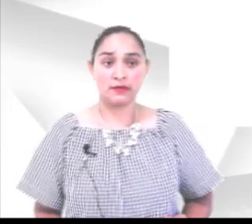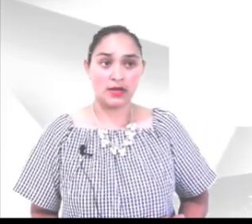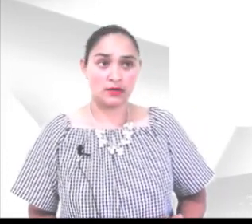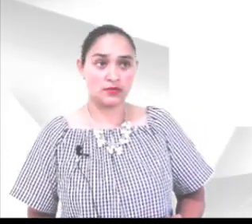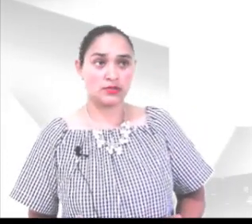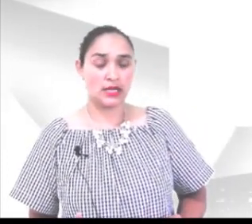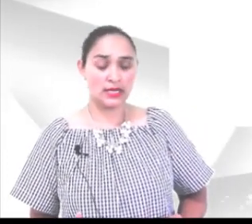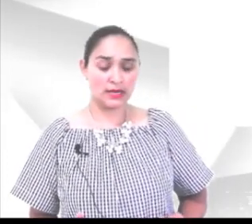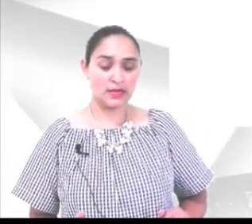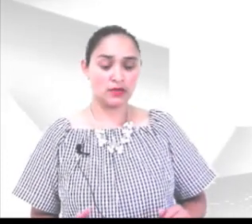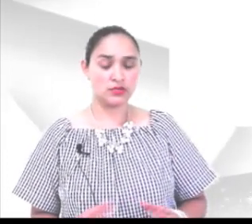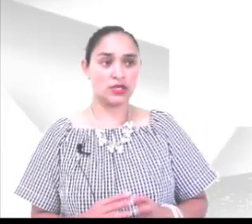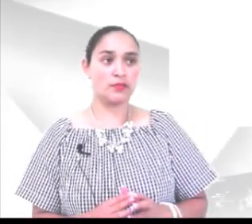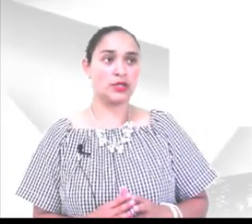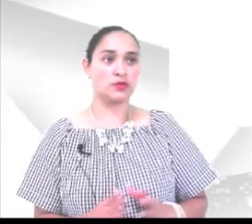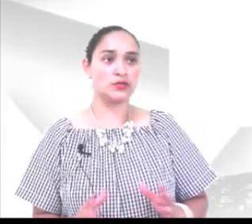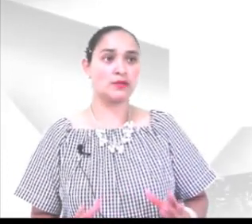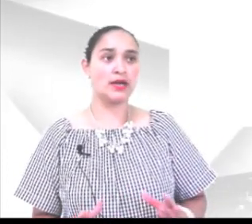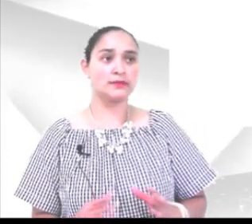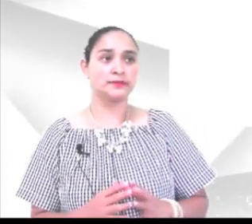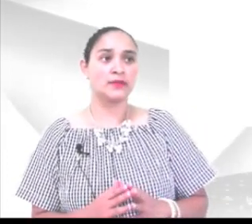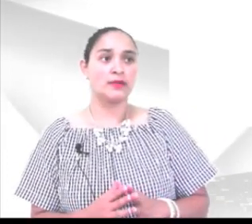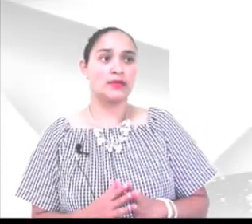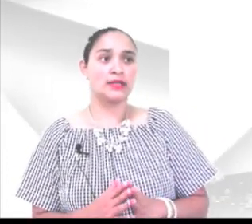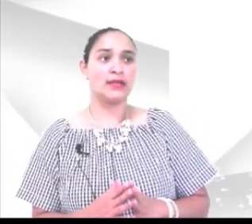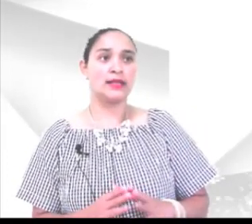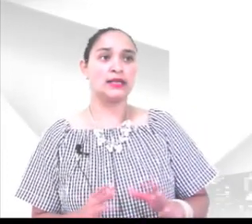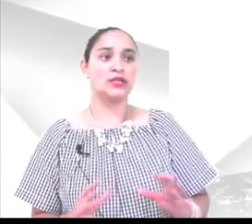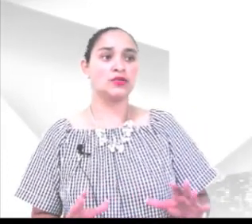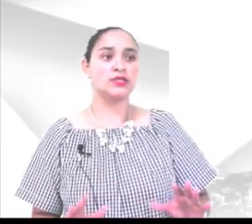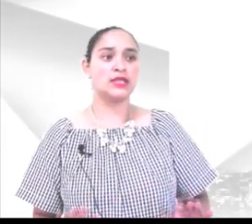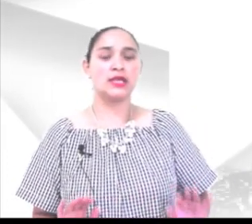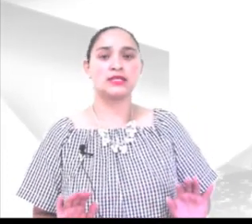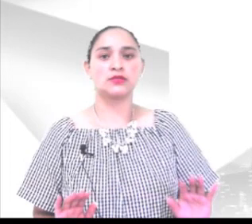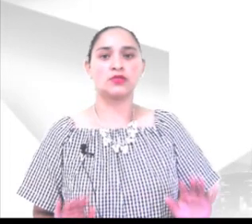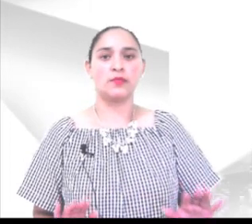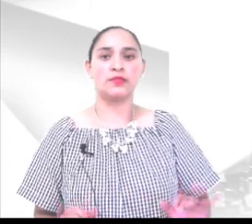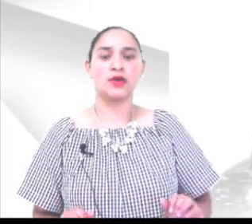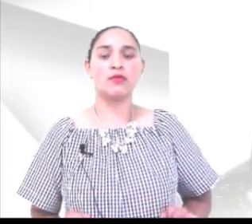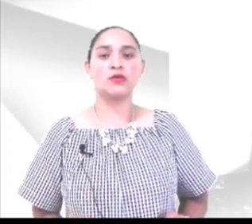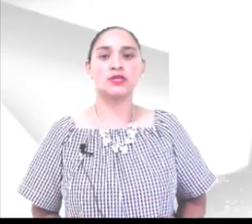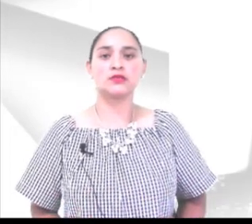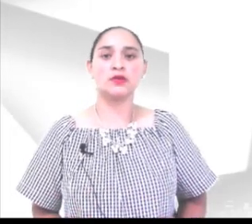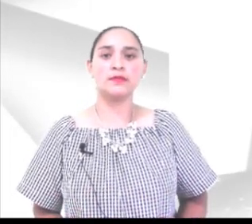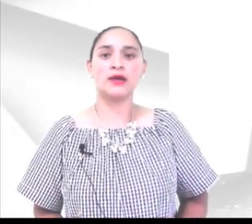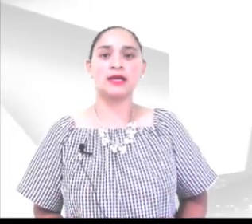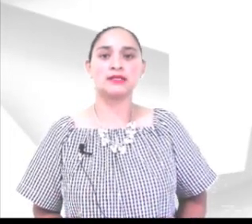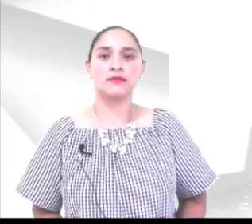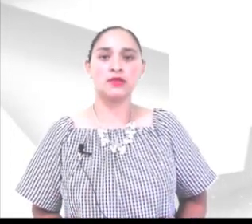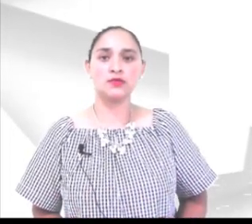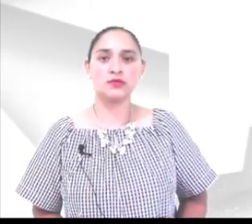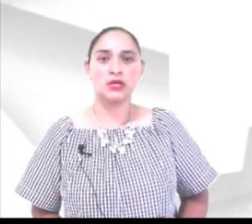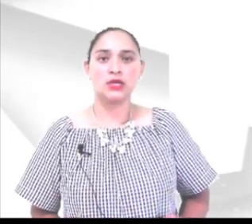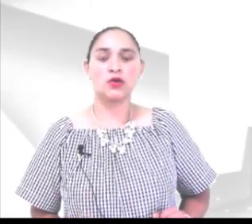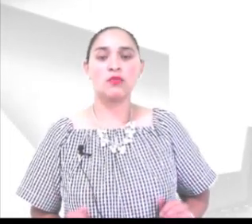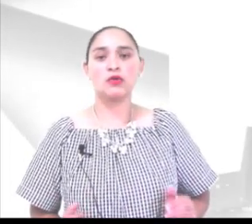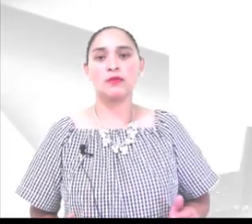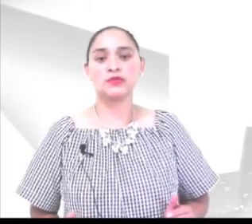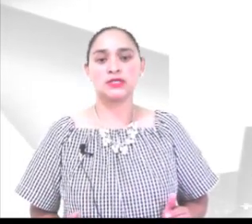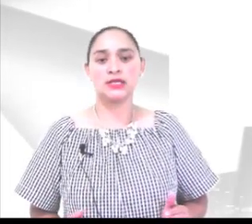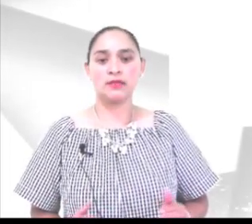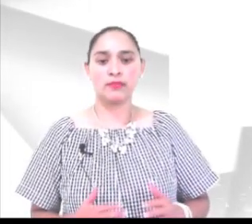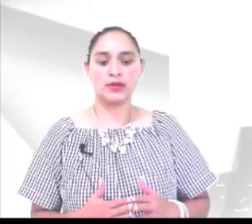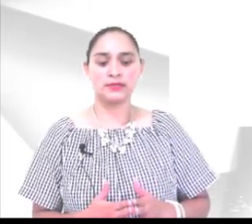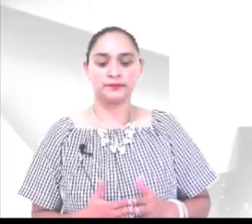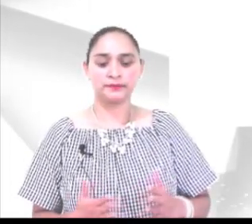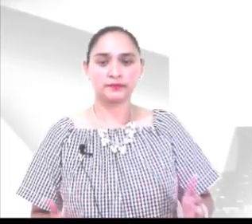evitar enfermarnos. Ahí en la imagen ustedes pueden observar, ¿verdad? El niño dice stop, pongámosle un stop a este virus. ¿Y cómo lo